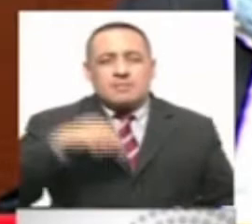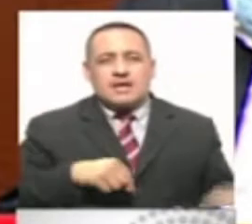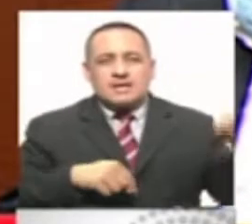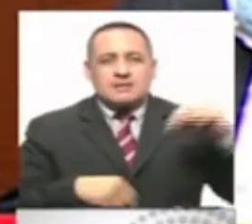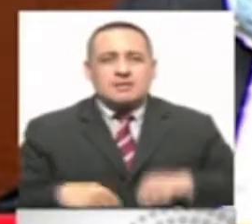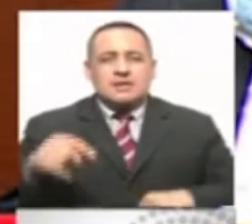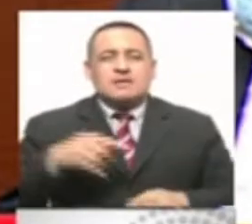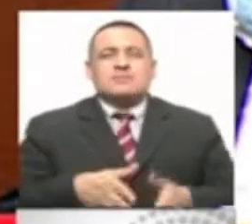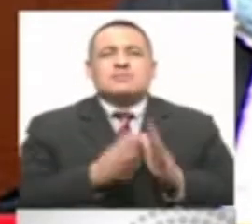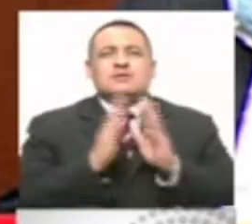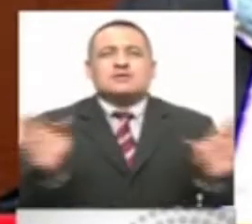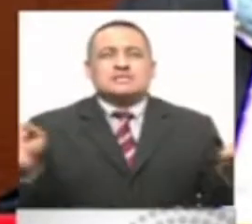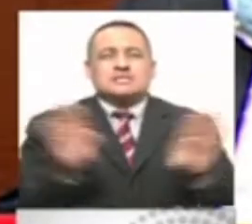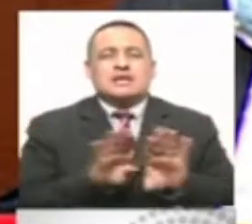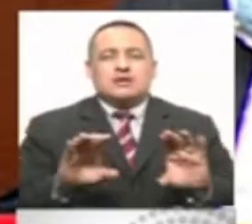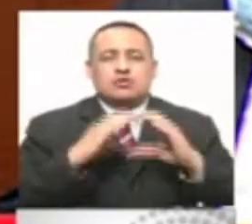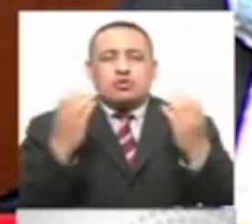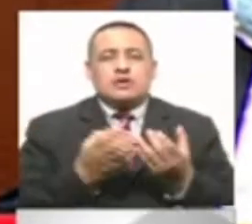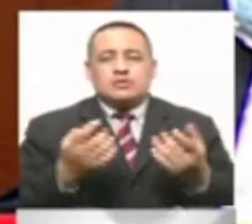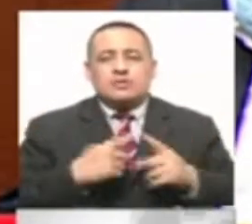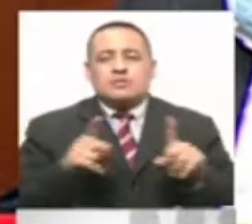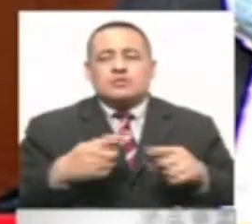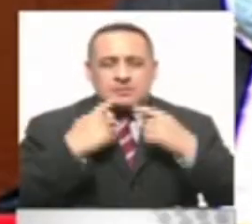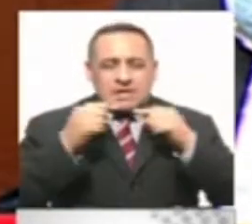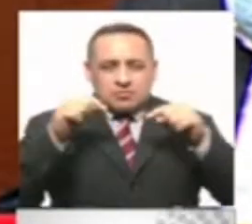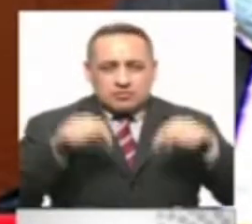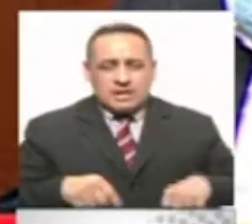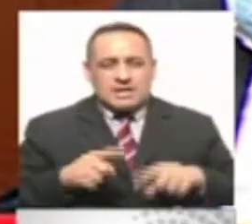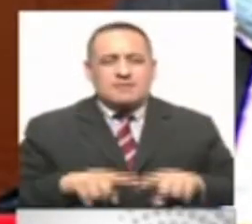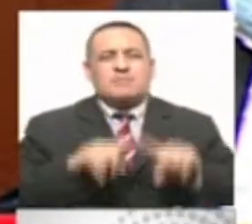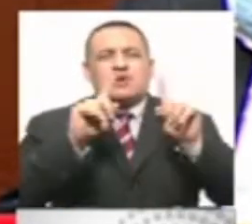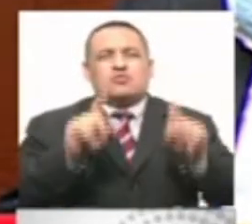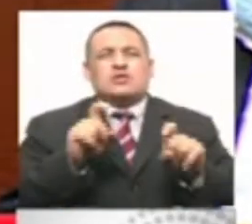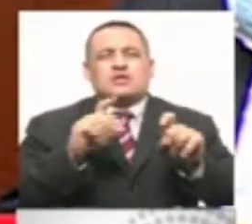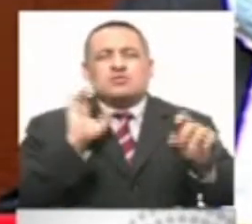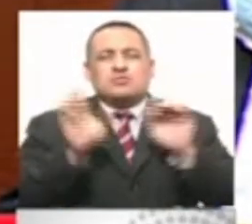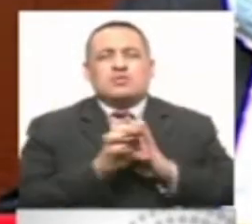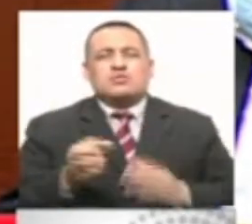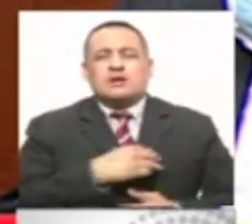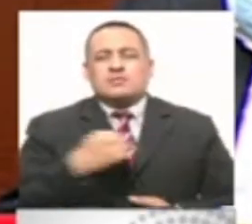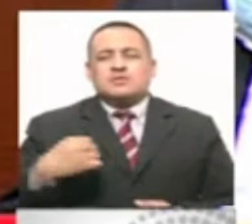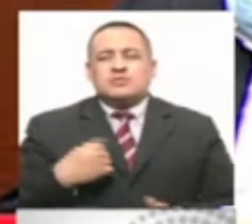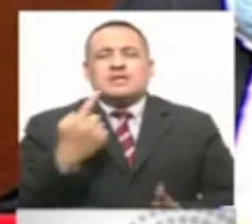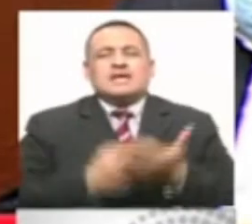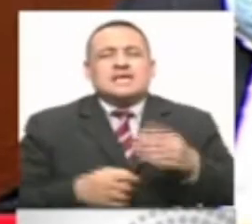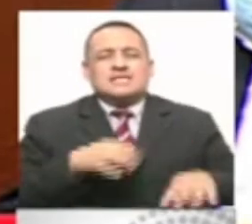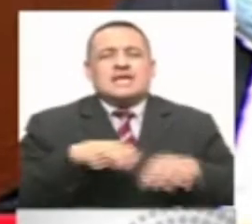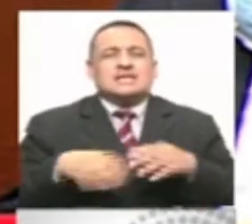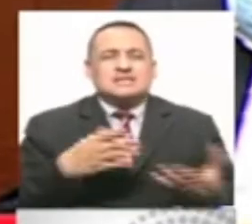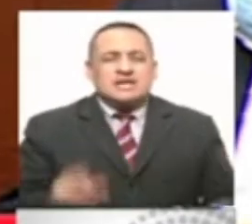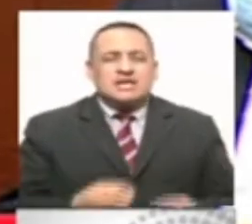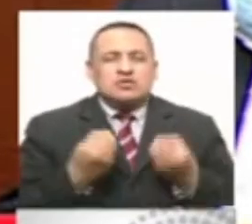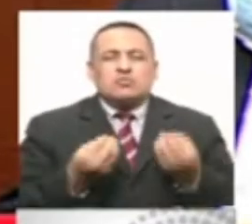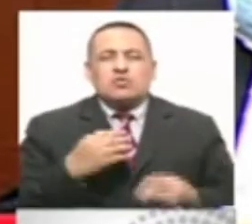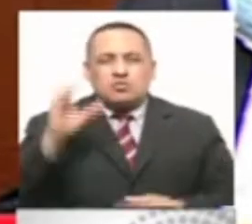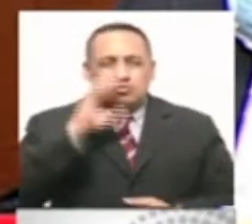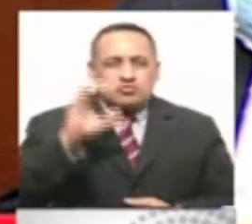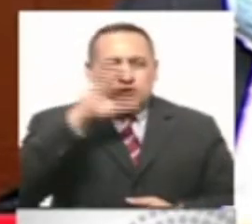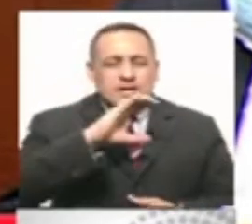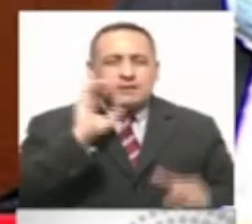el cierre del Congreso cuando podríamos estar aquí preguntando al señor ministro qué se está haciendo por